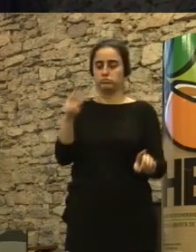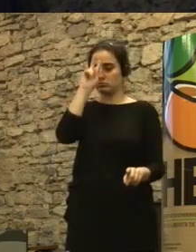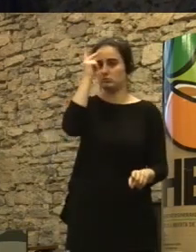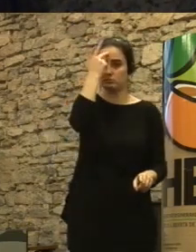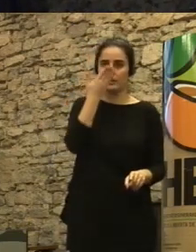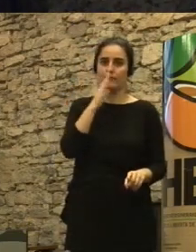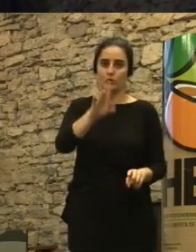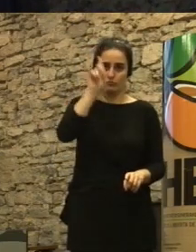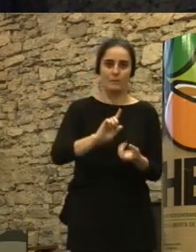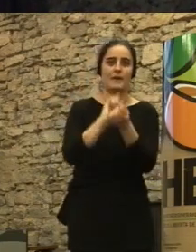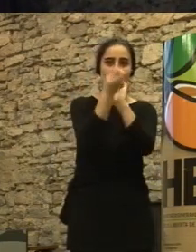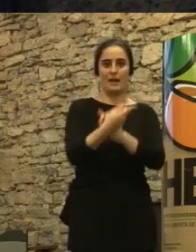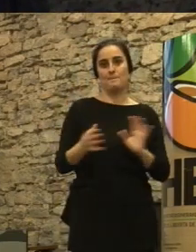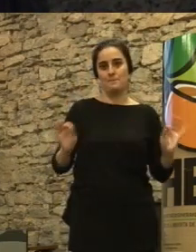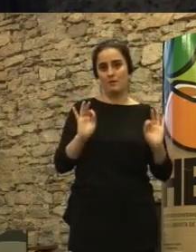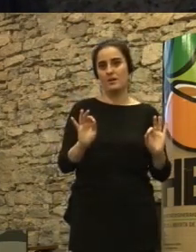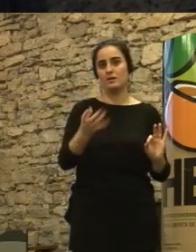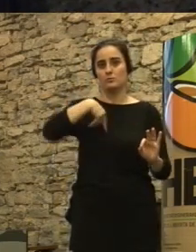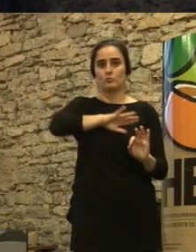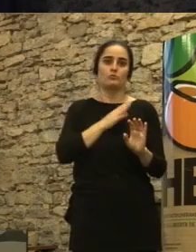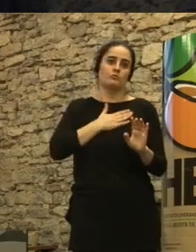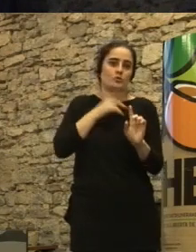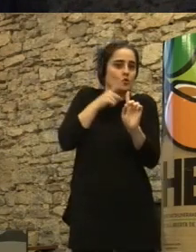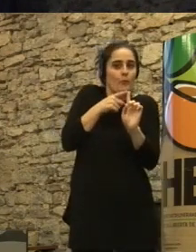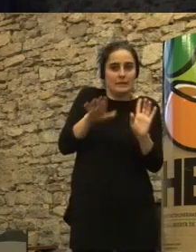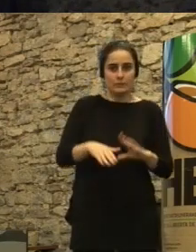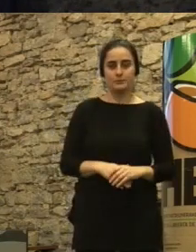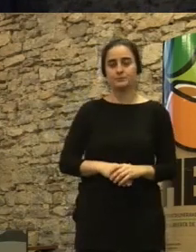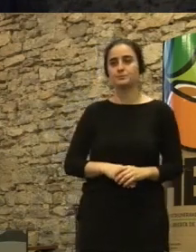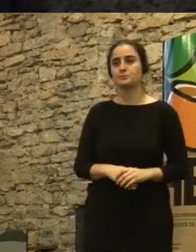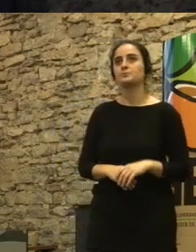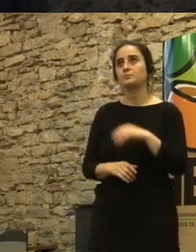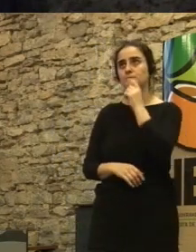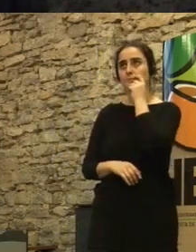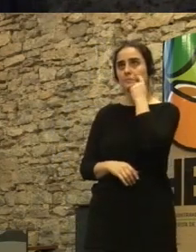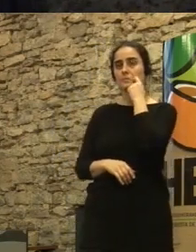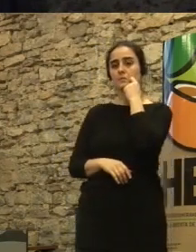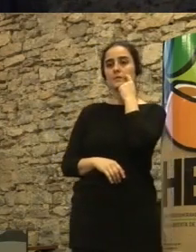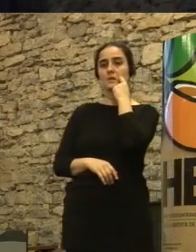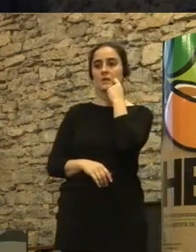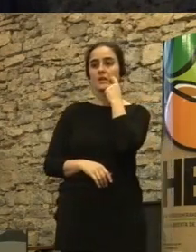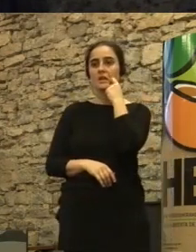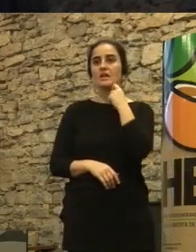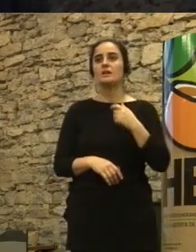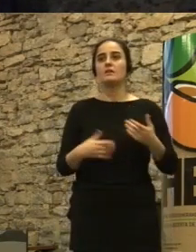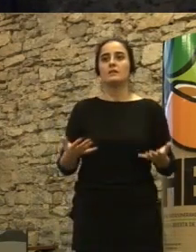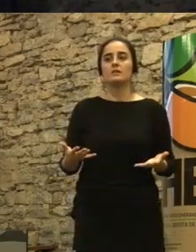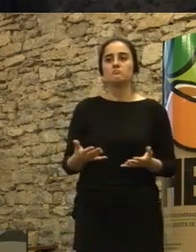forma de estar en ese edificio. Esa uh-huh. es una de las cosas que busca la escalera. Uh-huh. ¿qué beneficios,